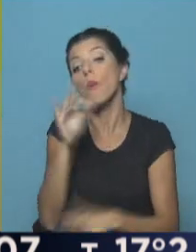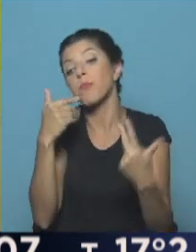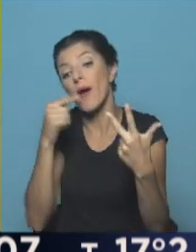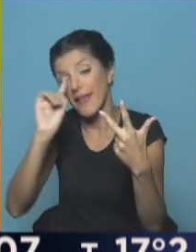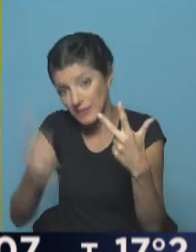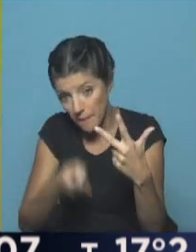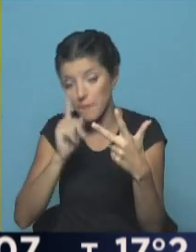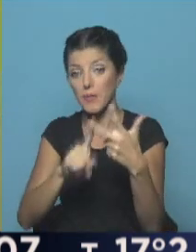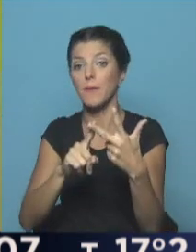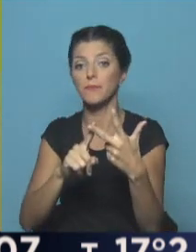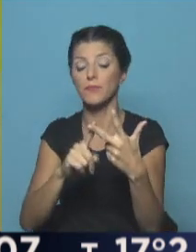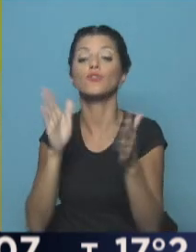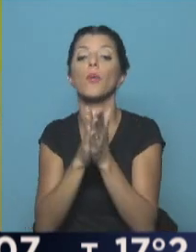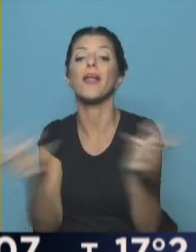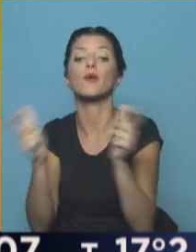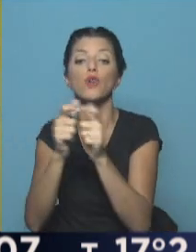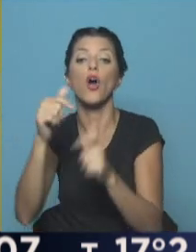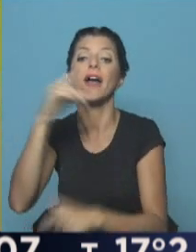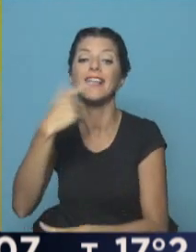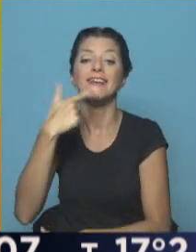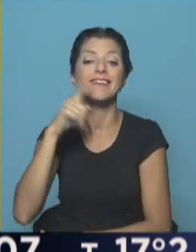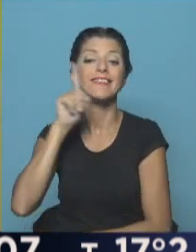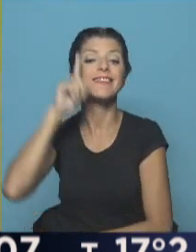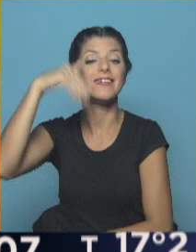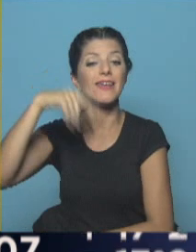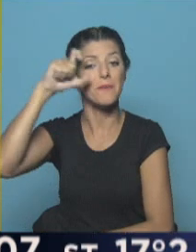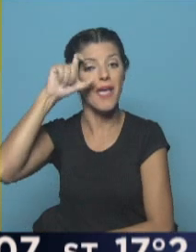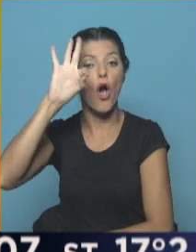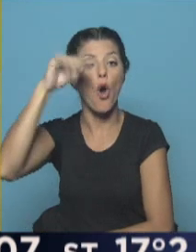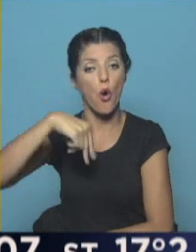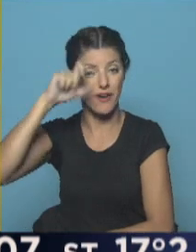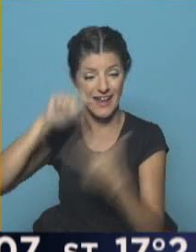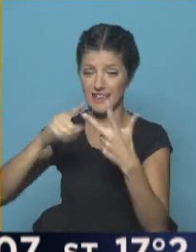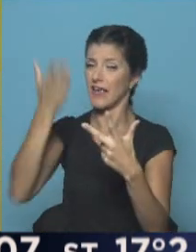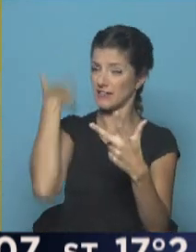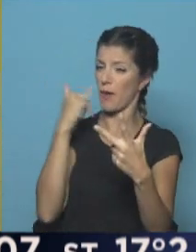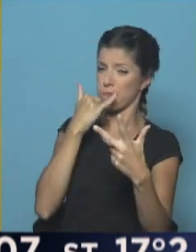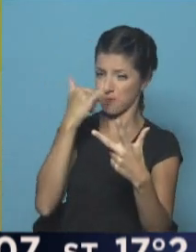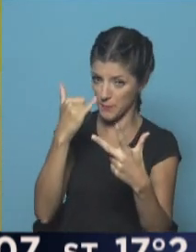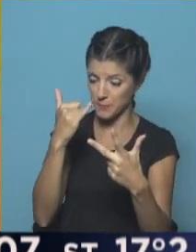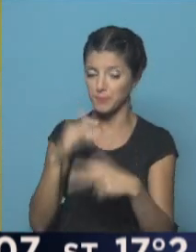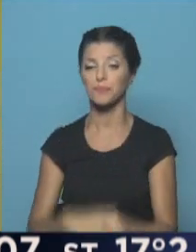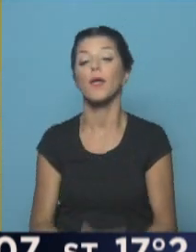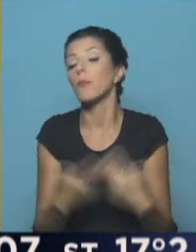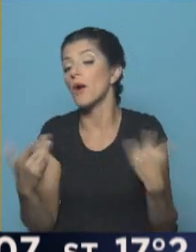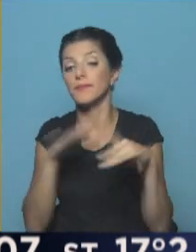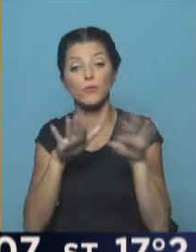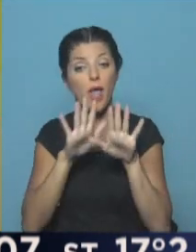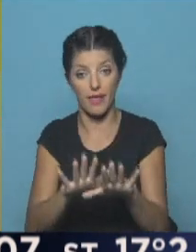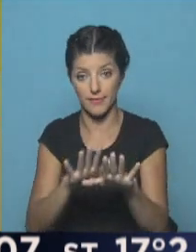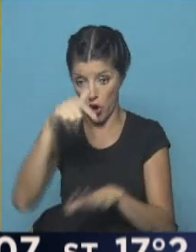recibimiento de Simeone, a quien ya llamaron en el día de ayer. Bueno, la situación es esta en la